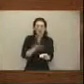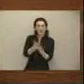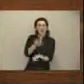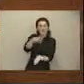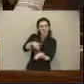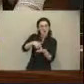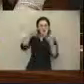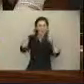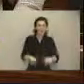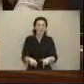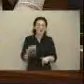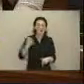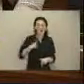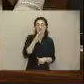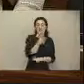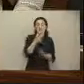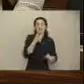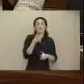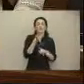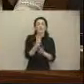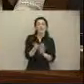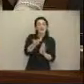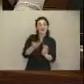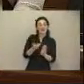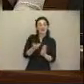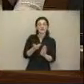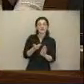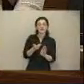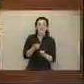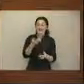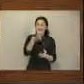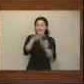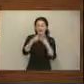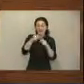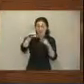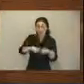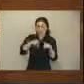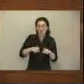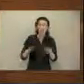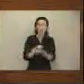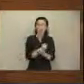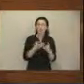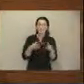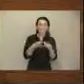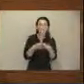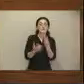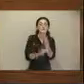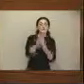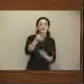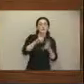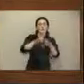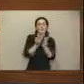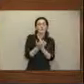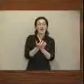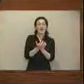ya lo decía la portavoz anterior, lo que están reclamando hoy todos los colectivos, la Federación Mundial de la Salud Mental, en